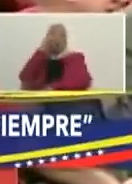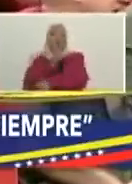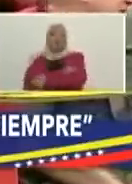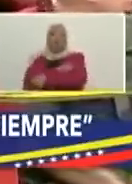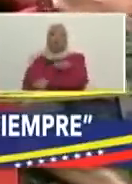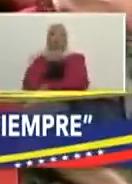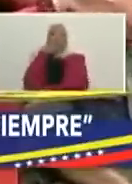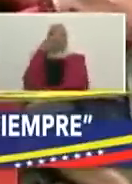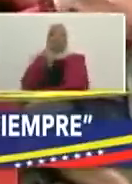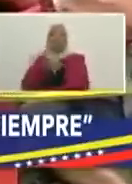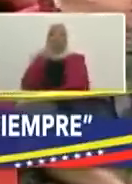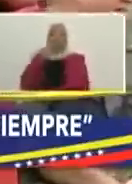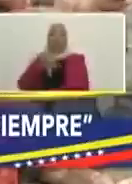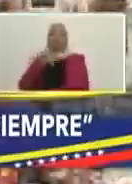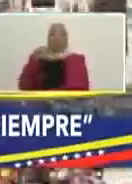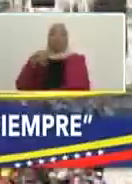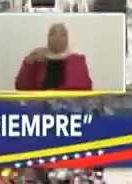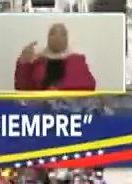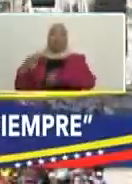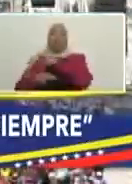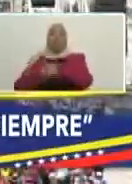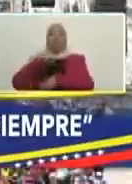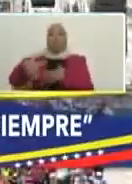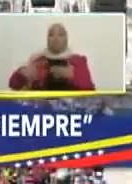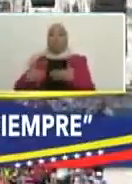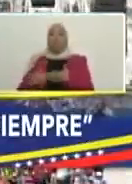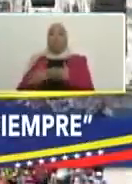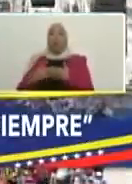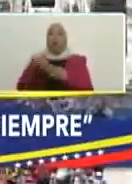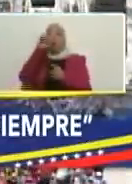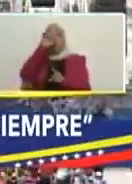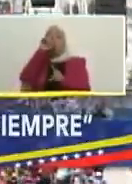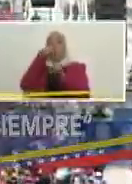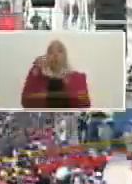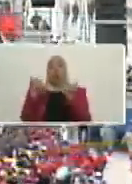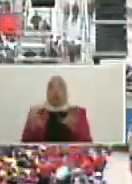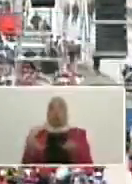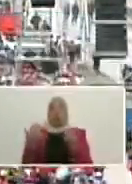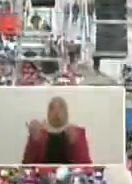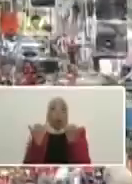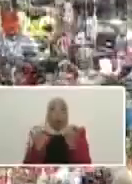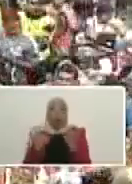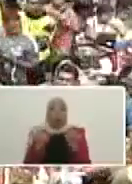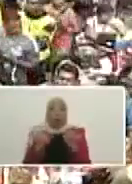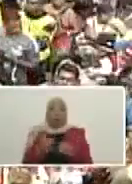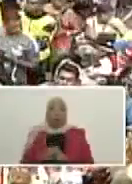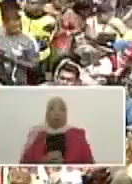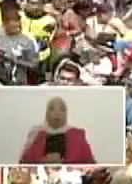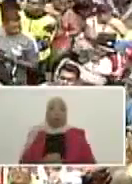infinita, como fuerza rectora de todos los caminos que hemos tomado.